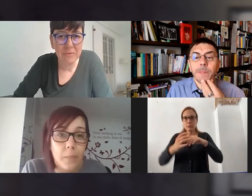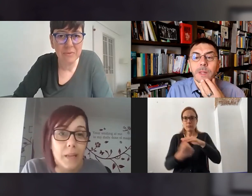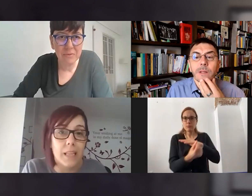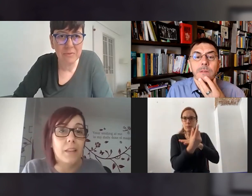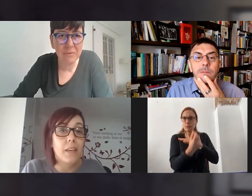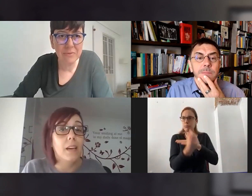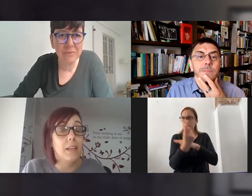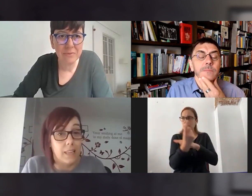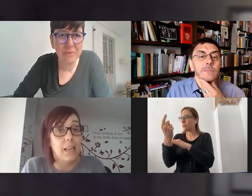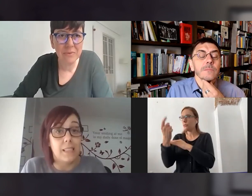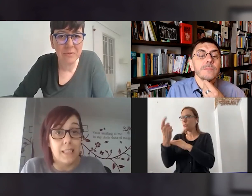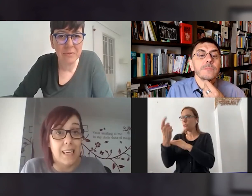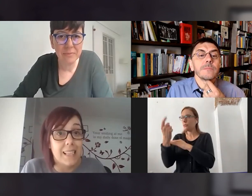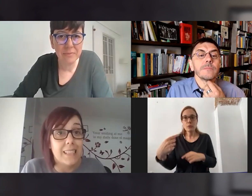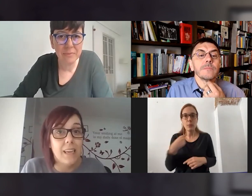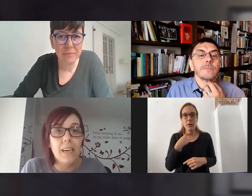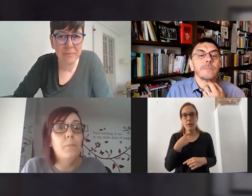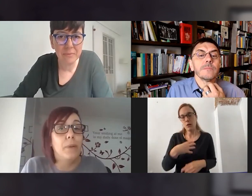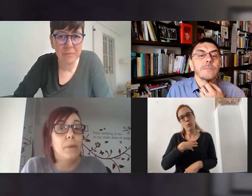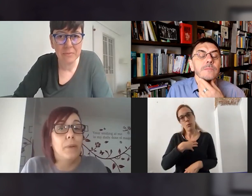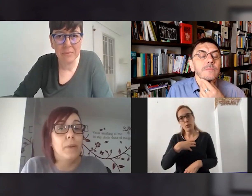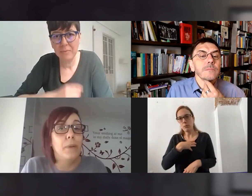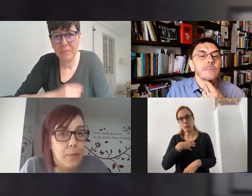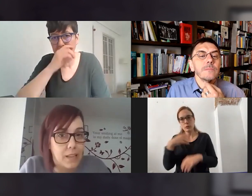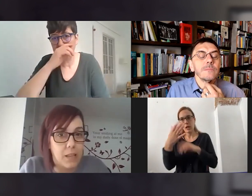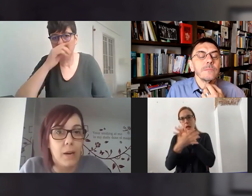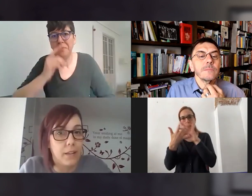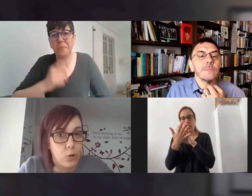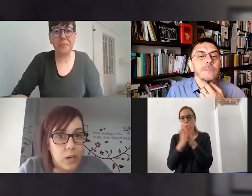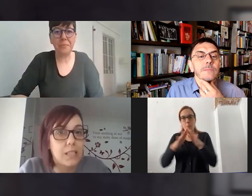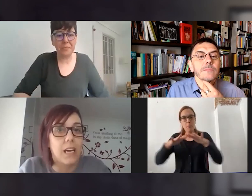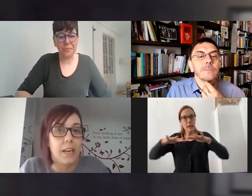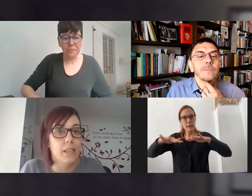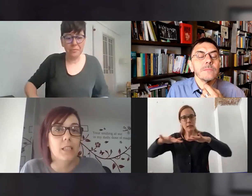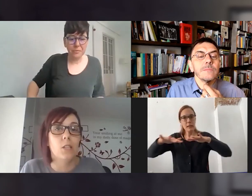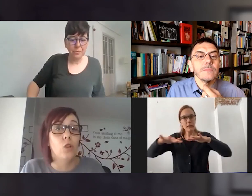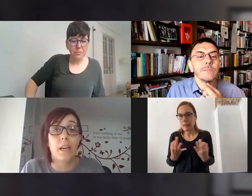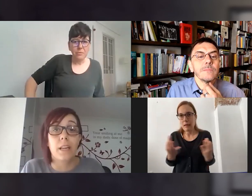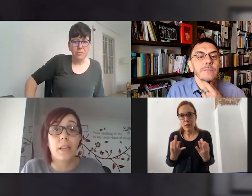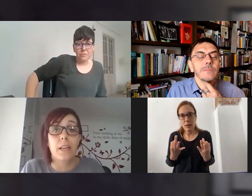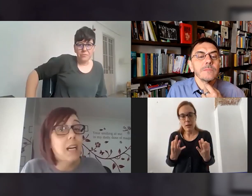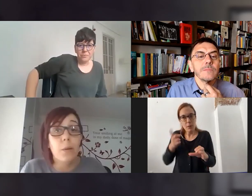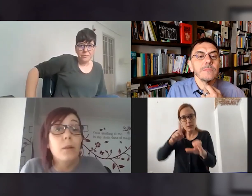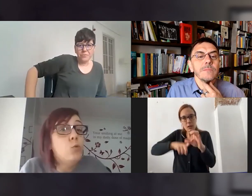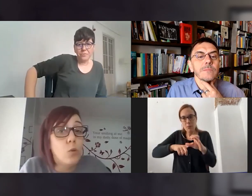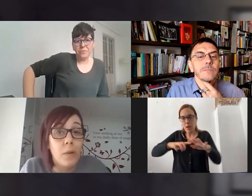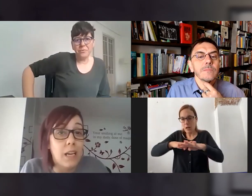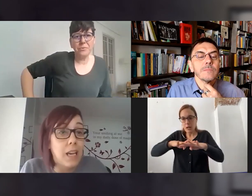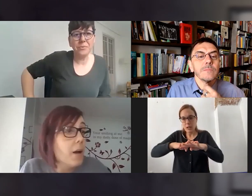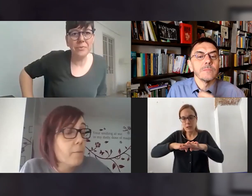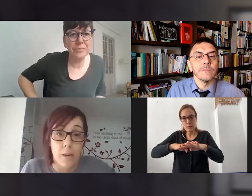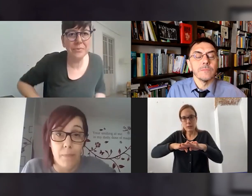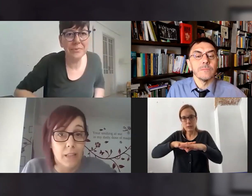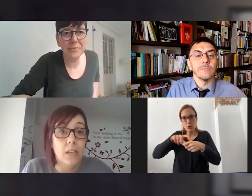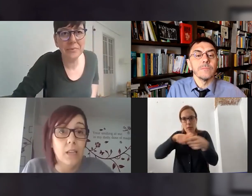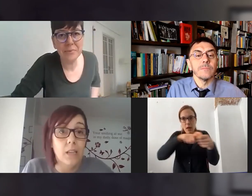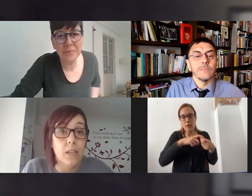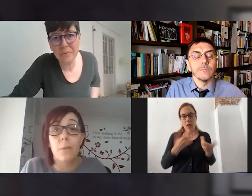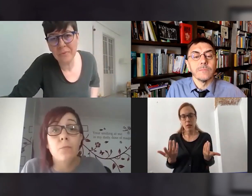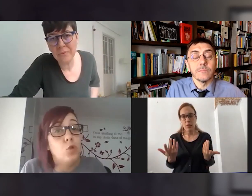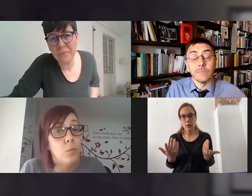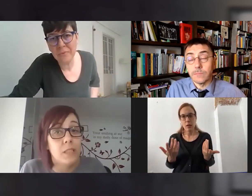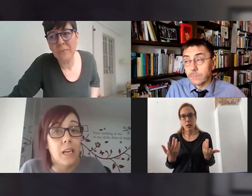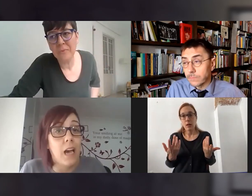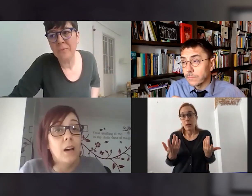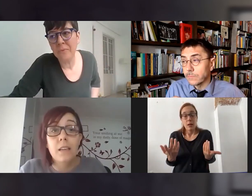hablar con toda la militancia y decirles que es imprescindible participar de todas esas redes de solidaridad, que van mucho más allá del partido y